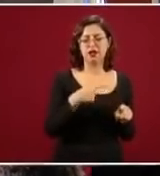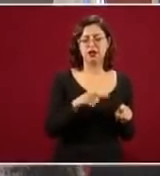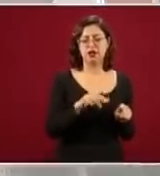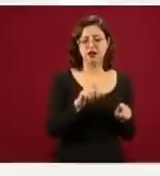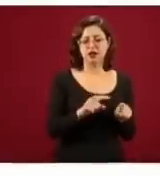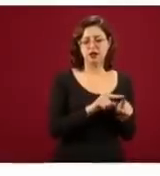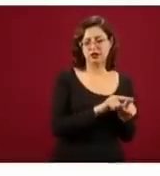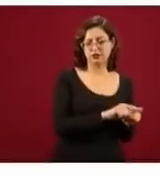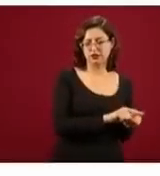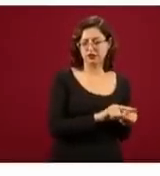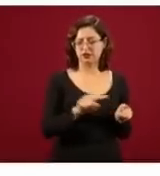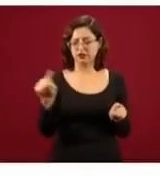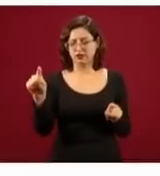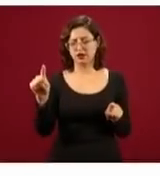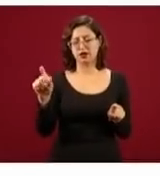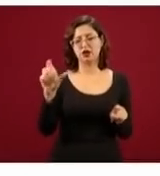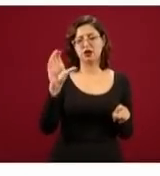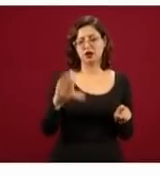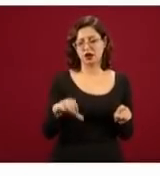Es unas